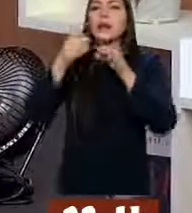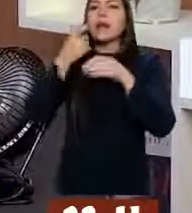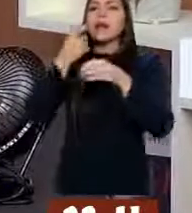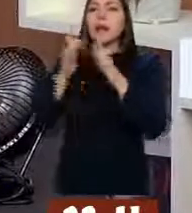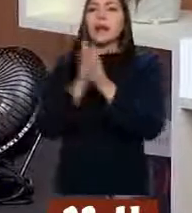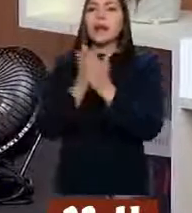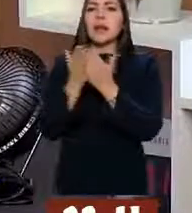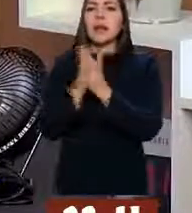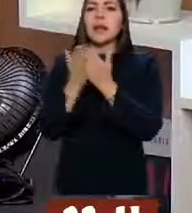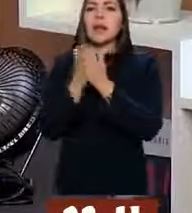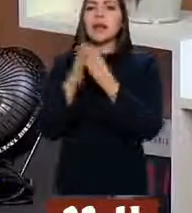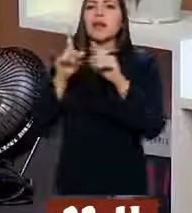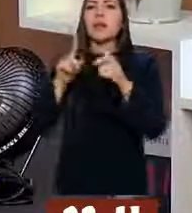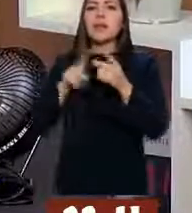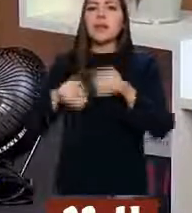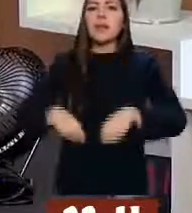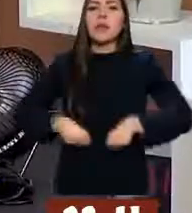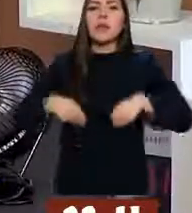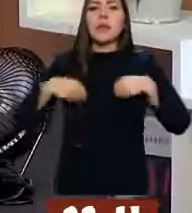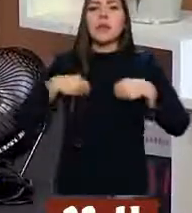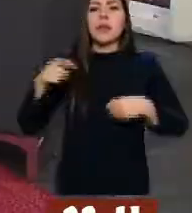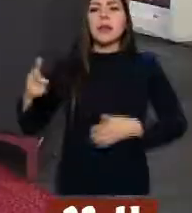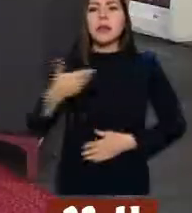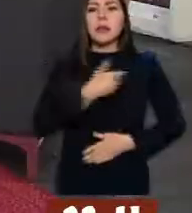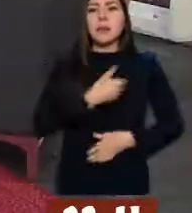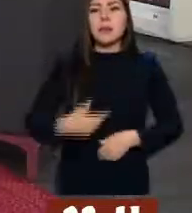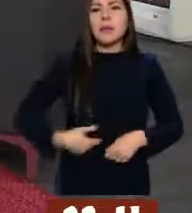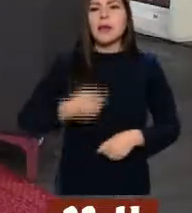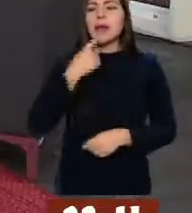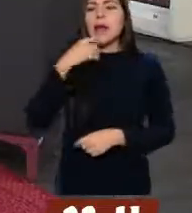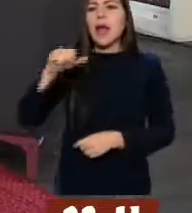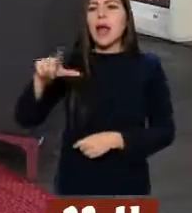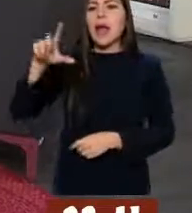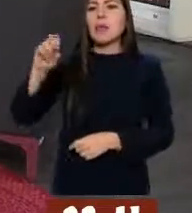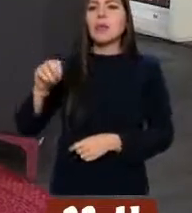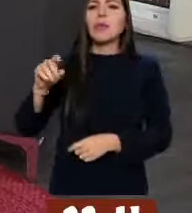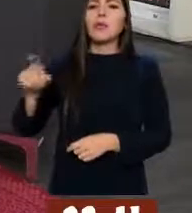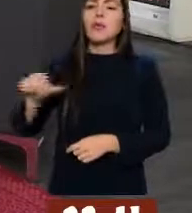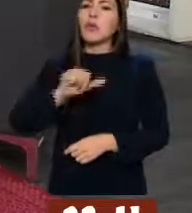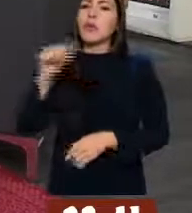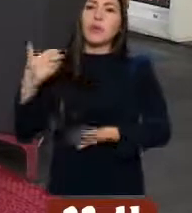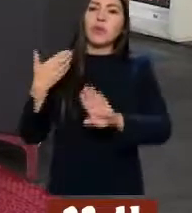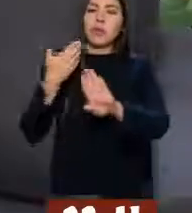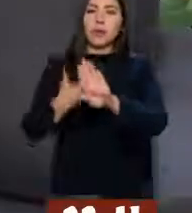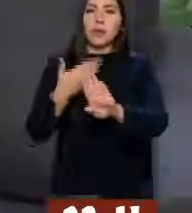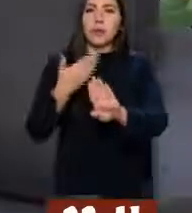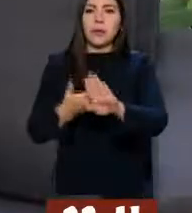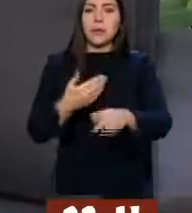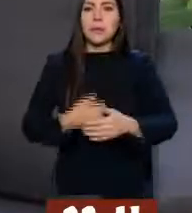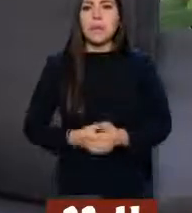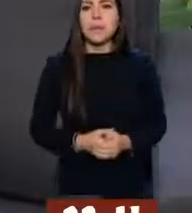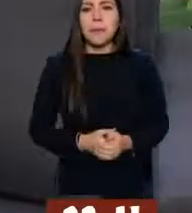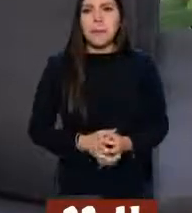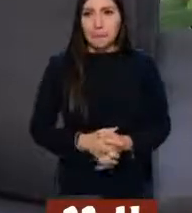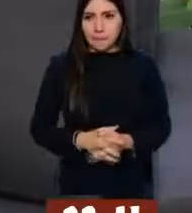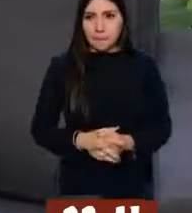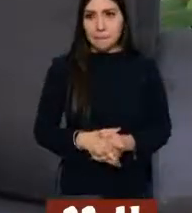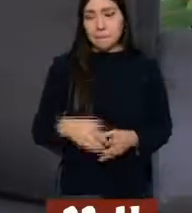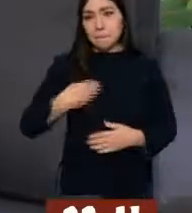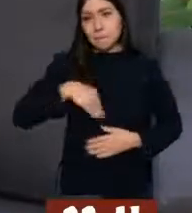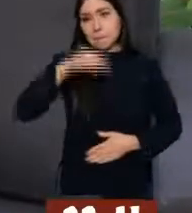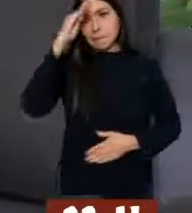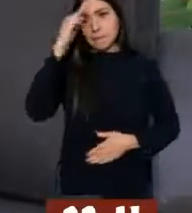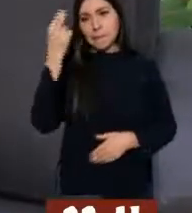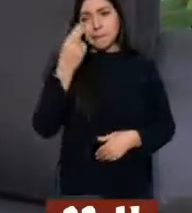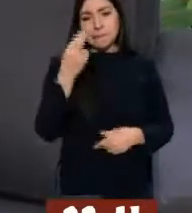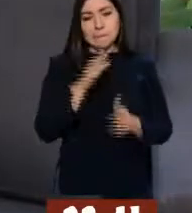cash. Que de dónde vivió Andrés Manuel. Mira, yo creo que lo primero que habría que hacer es sinceramente leerlo, por